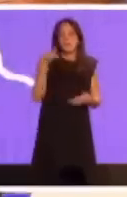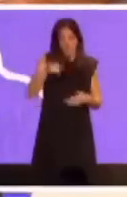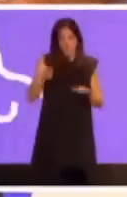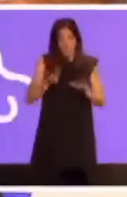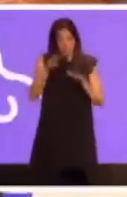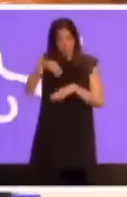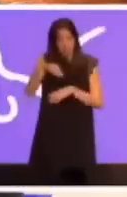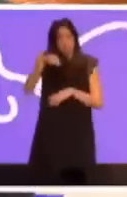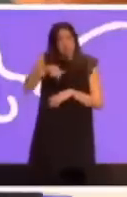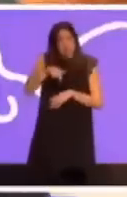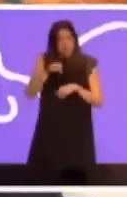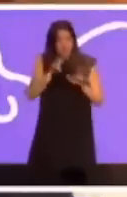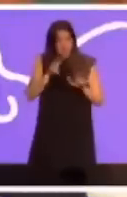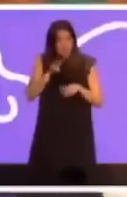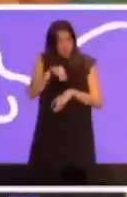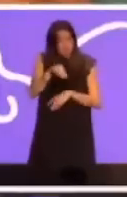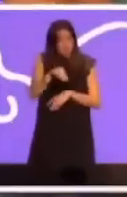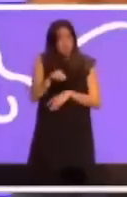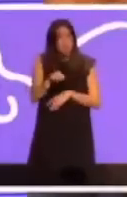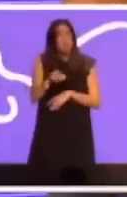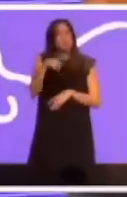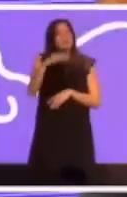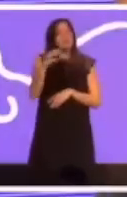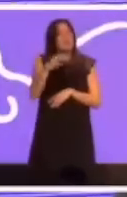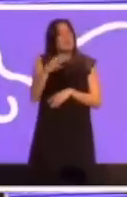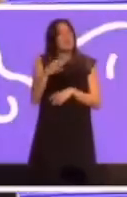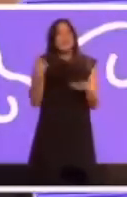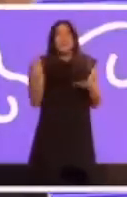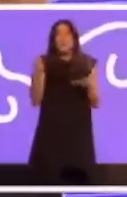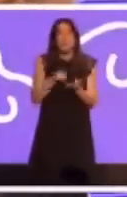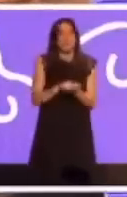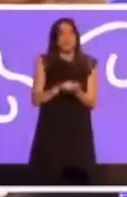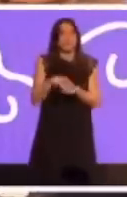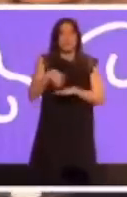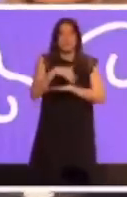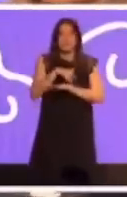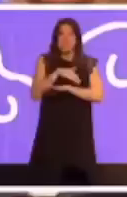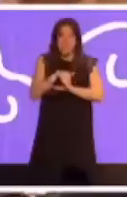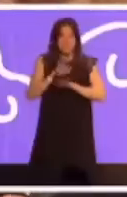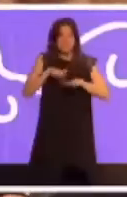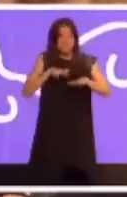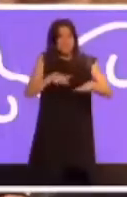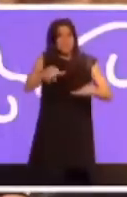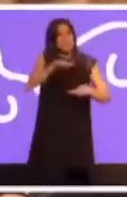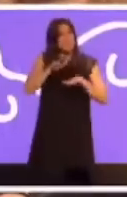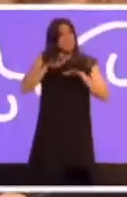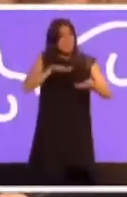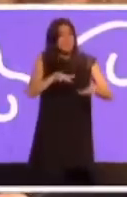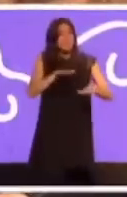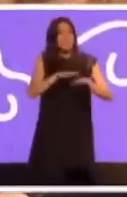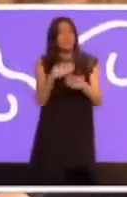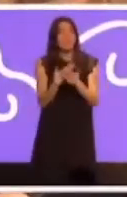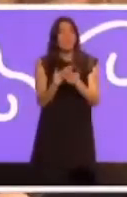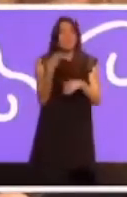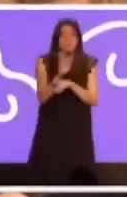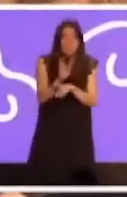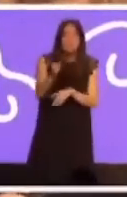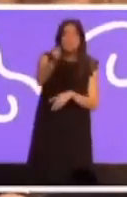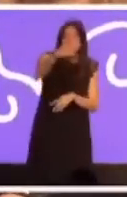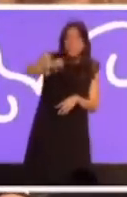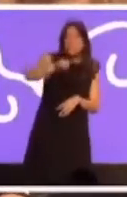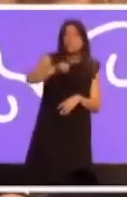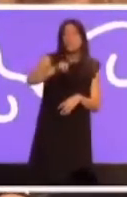este 8 de marzo tenemos que volver a desbordar las calles para demostrarles que ellos tienen